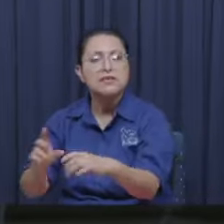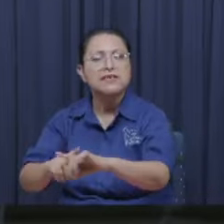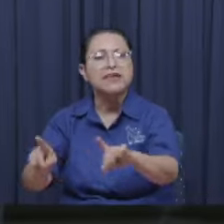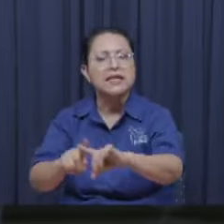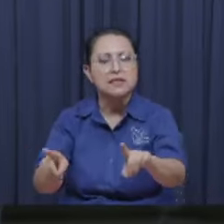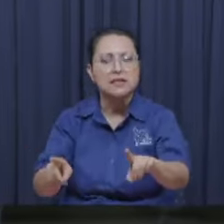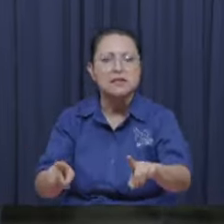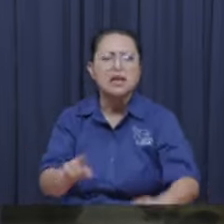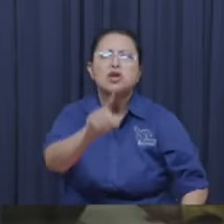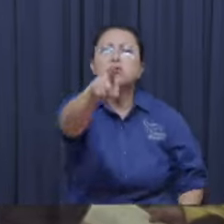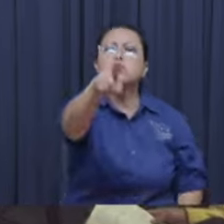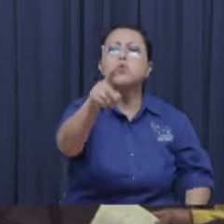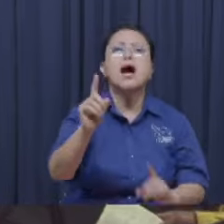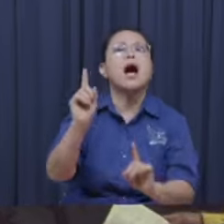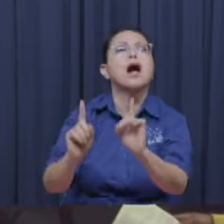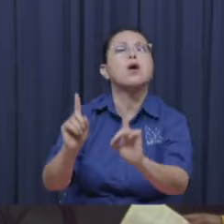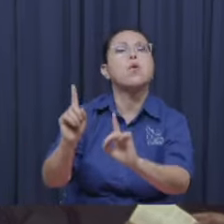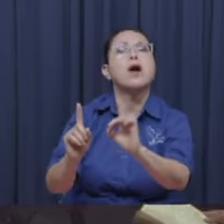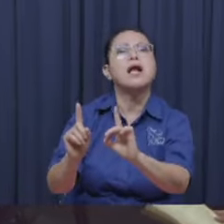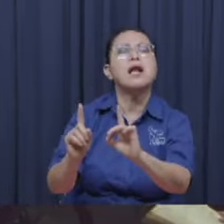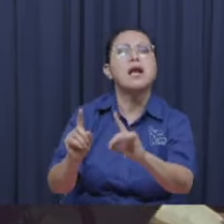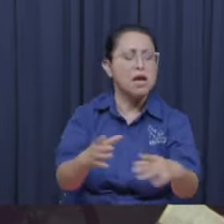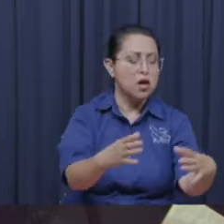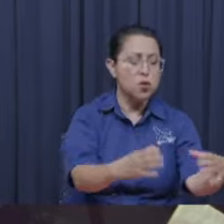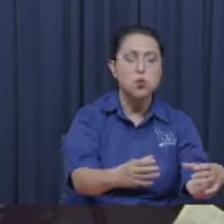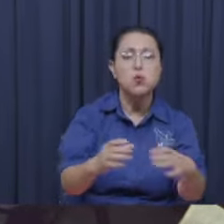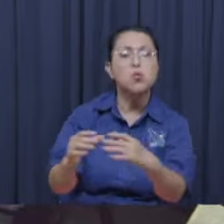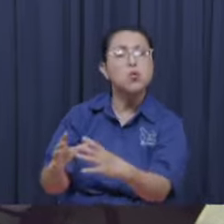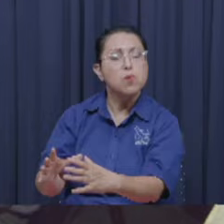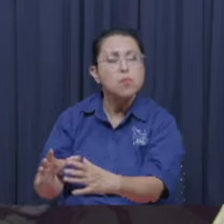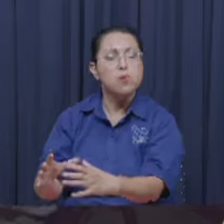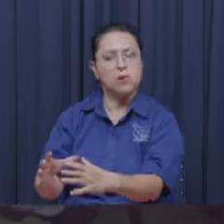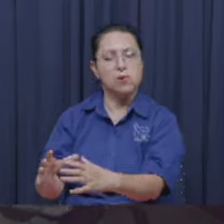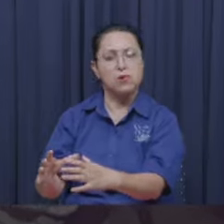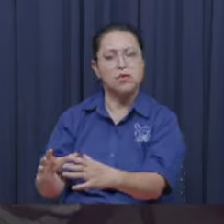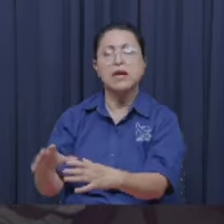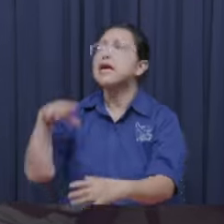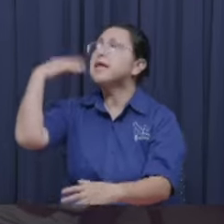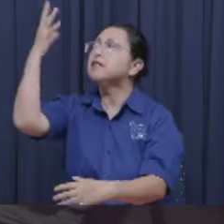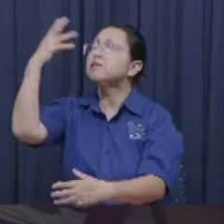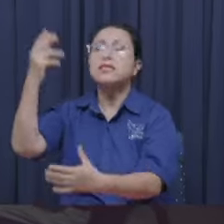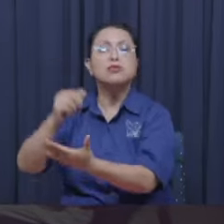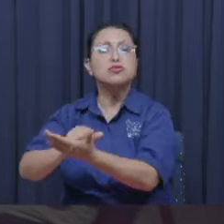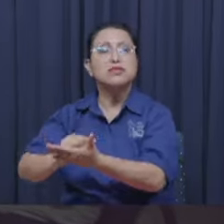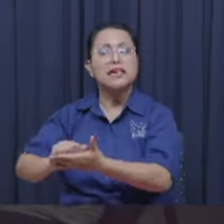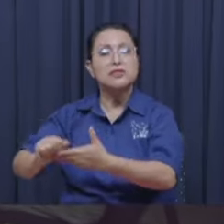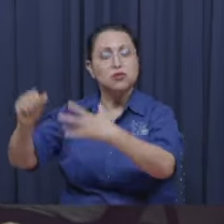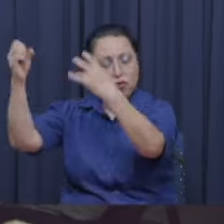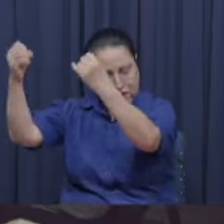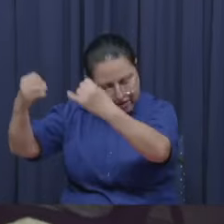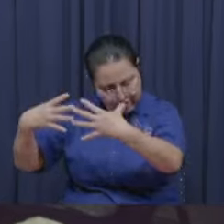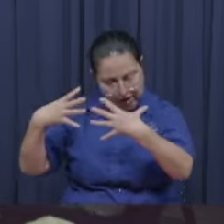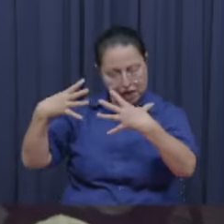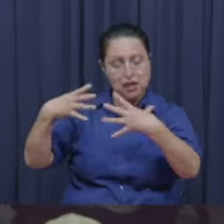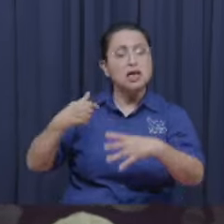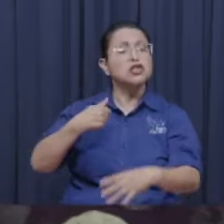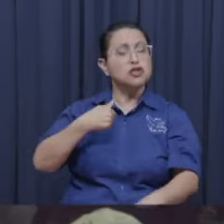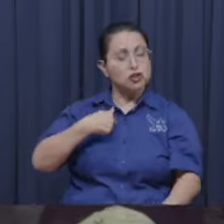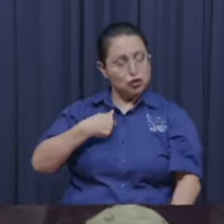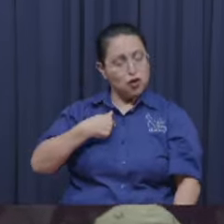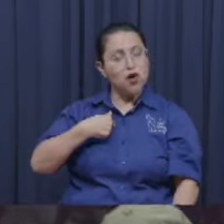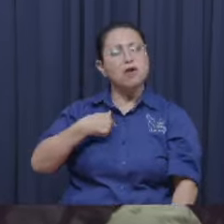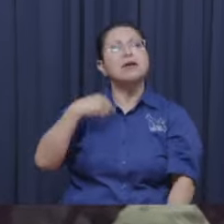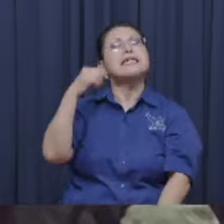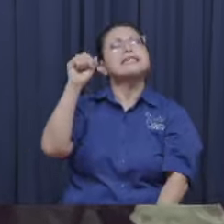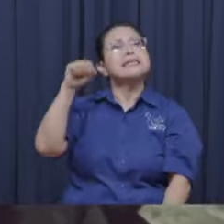tú? Eso lo tiene que definir el Espíritu Santo y tu espíritu humano vivificado. Yo ya sé a qué grupo pertenezco.